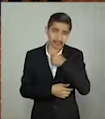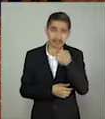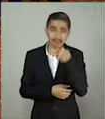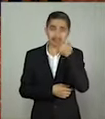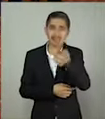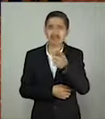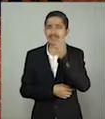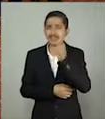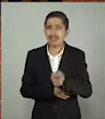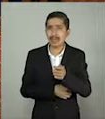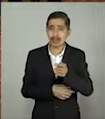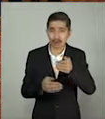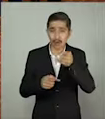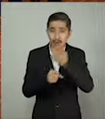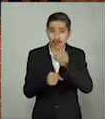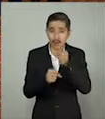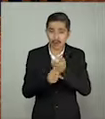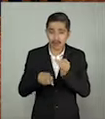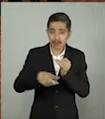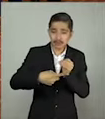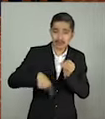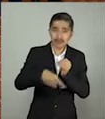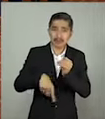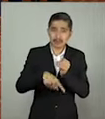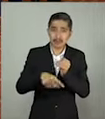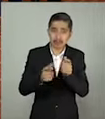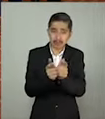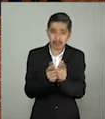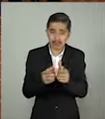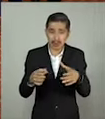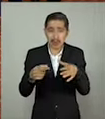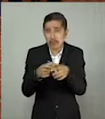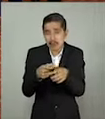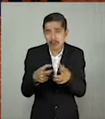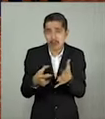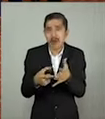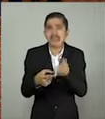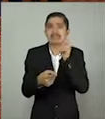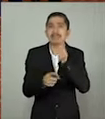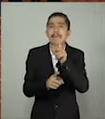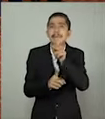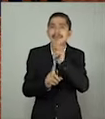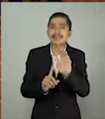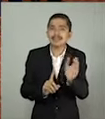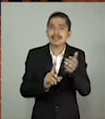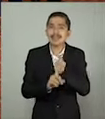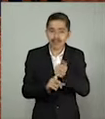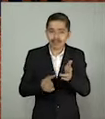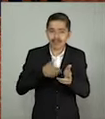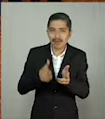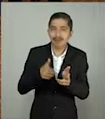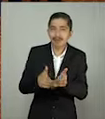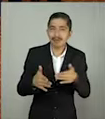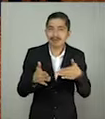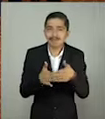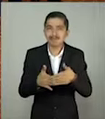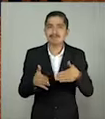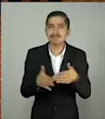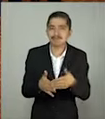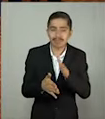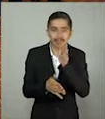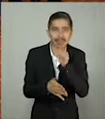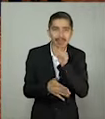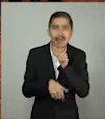preciso porque quienes hoy tienen tomadas, que tienen secuestradas las vías del tren,